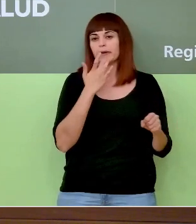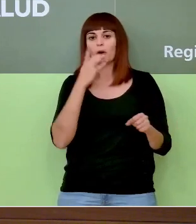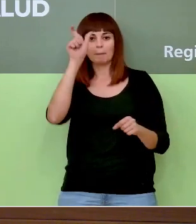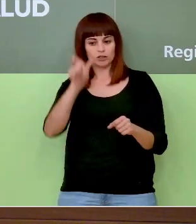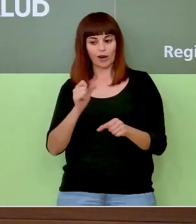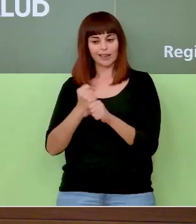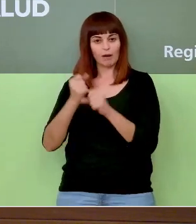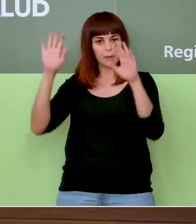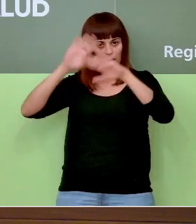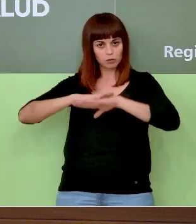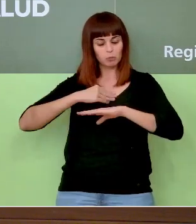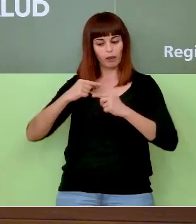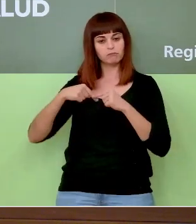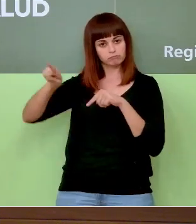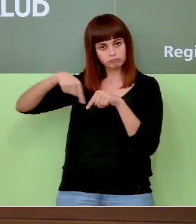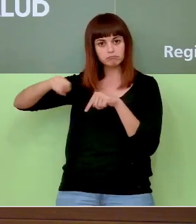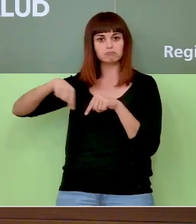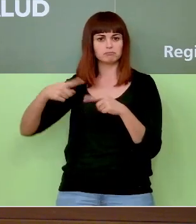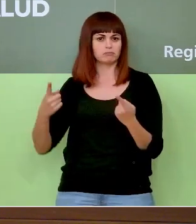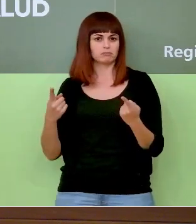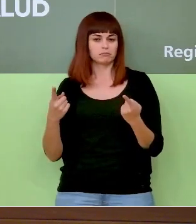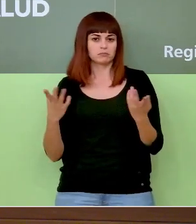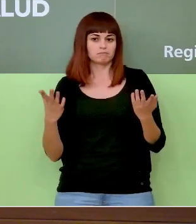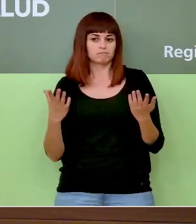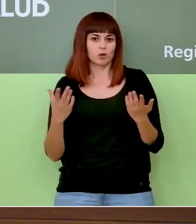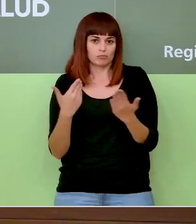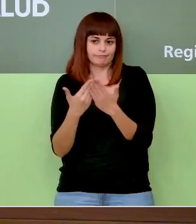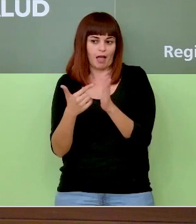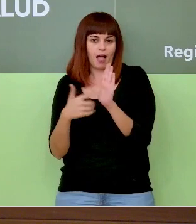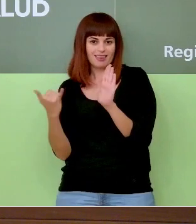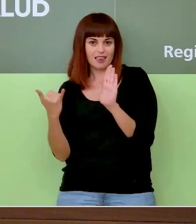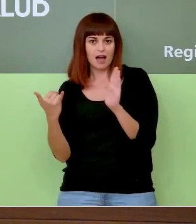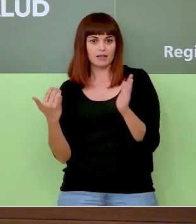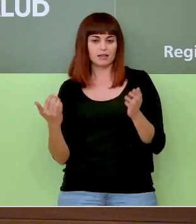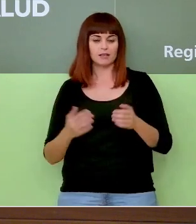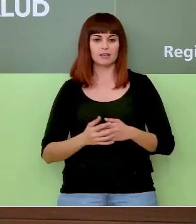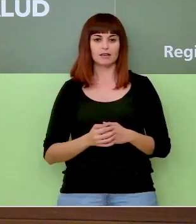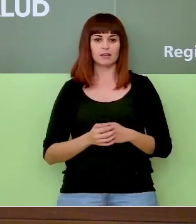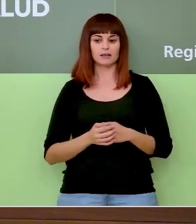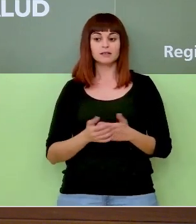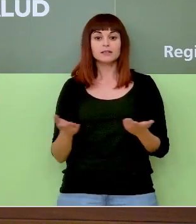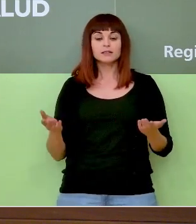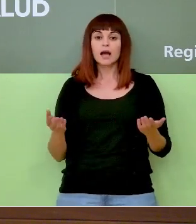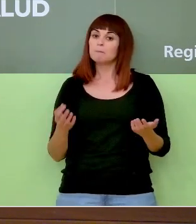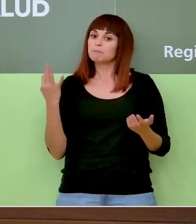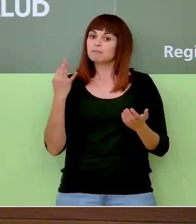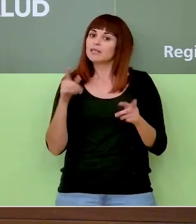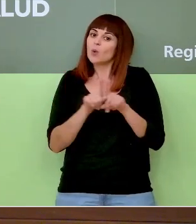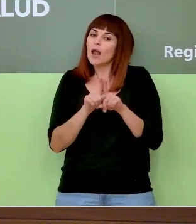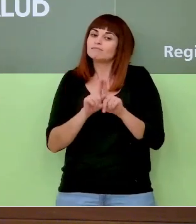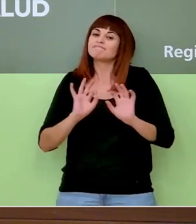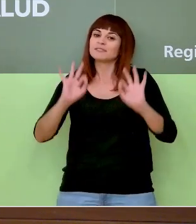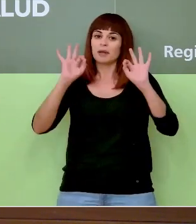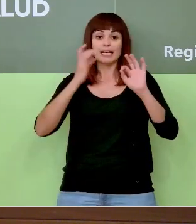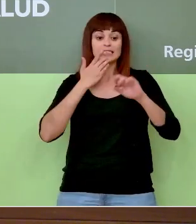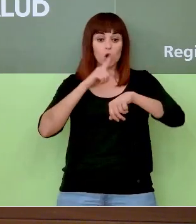noche pueda ir a su medio de trabajo con un salvoconducto, lo cierto es que el salvoconducto debe ser algo excepcional. Si ponemos